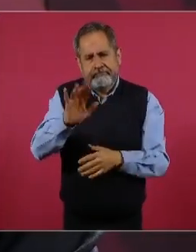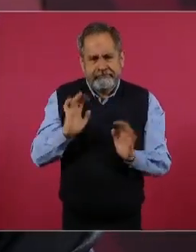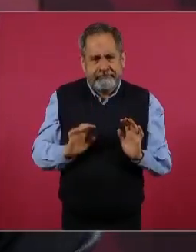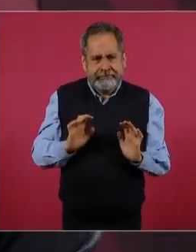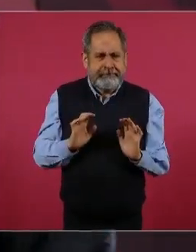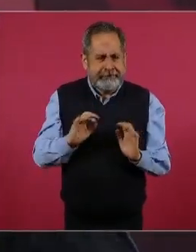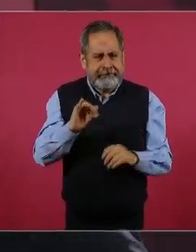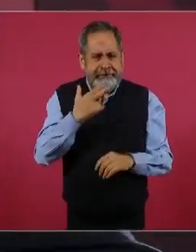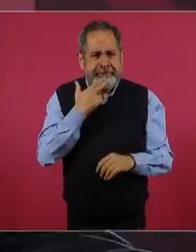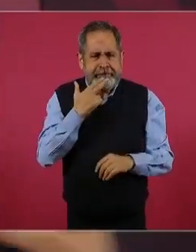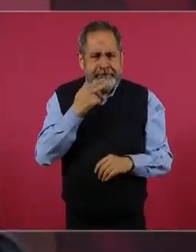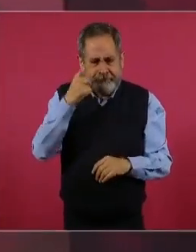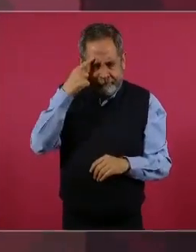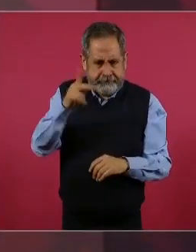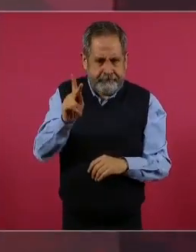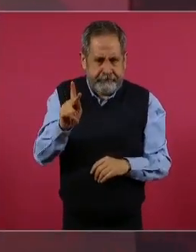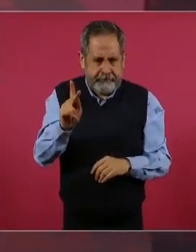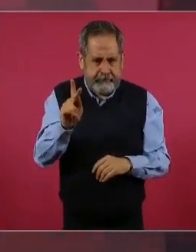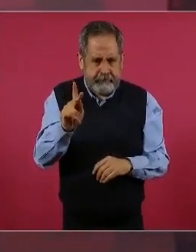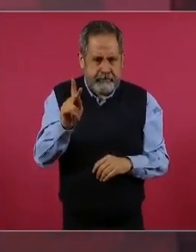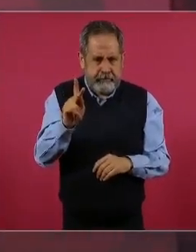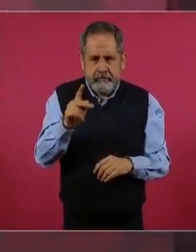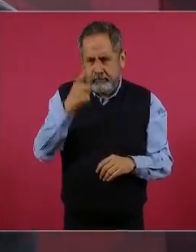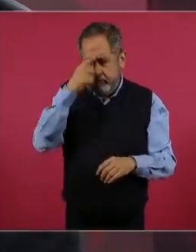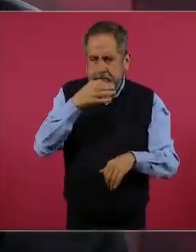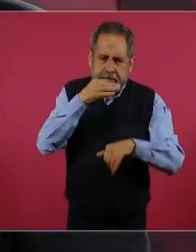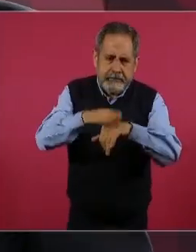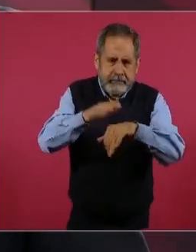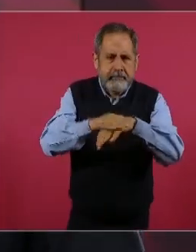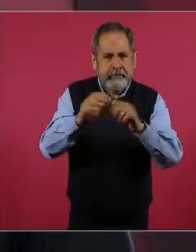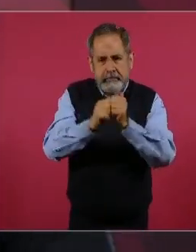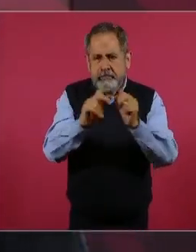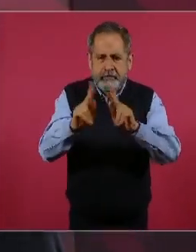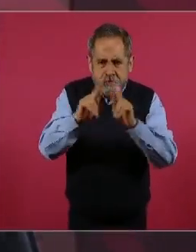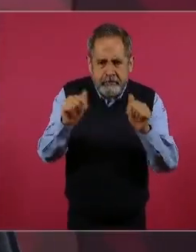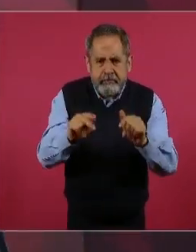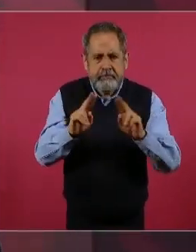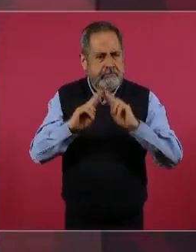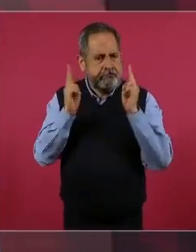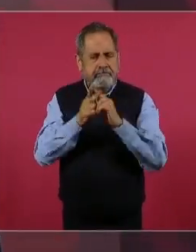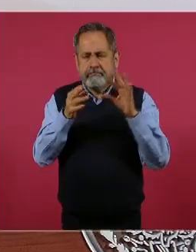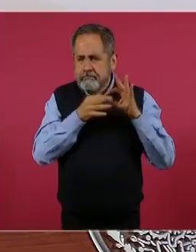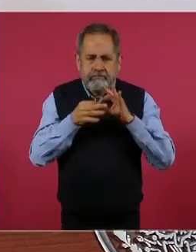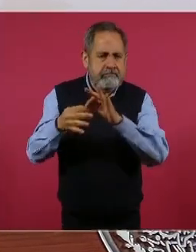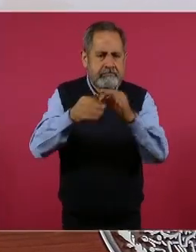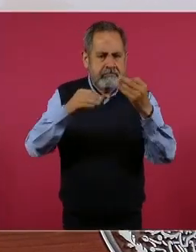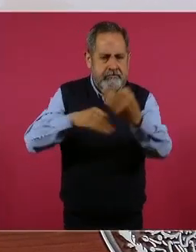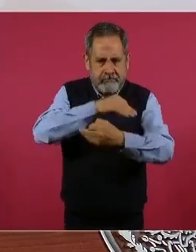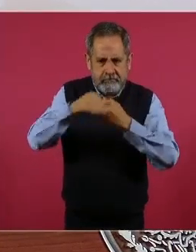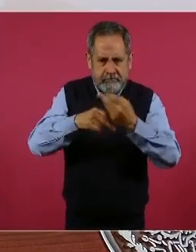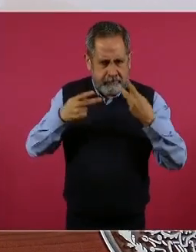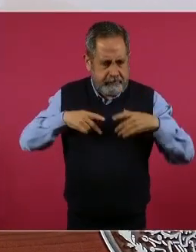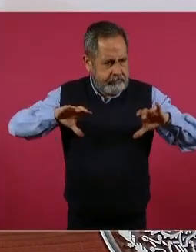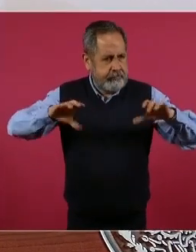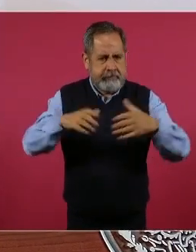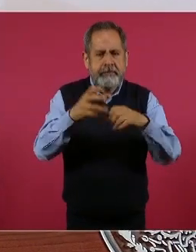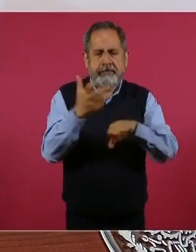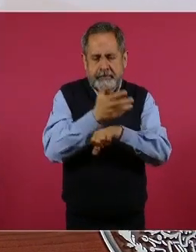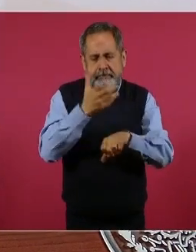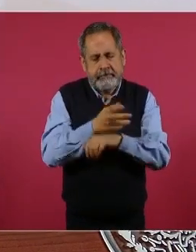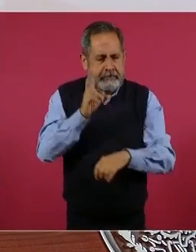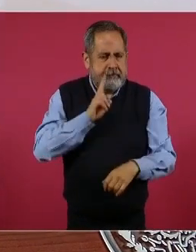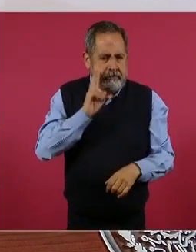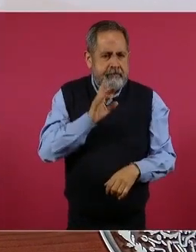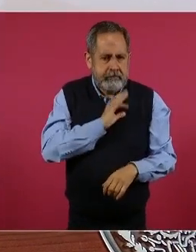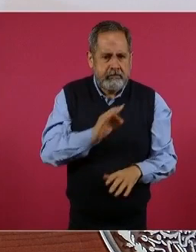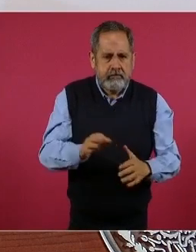más que nada, de paz, de unidad de todo el pueblo de Estados Unidos.